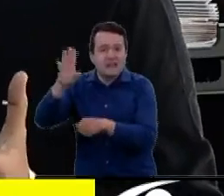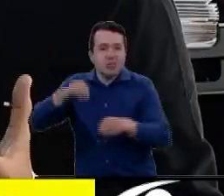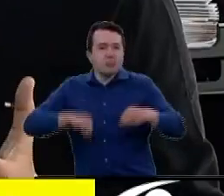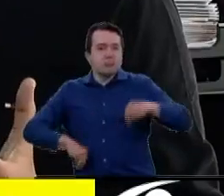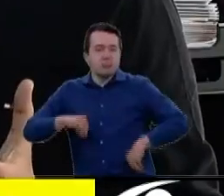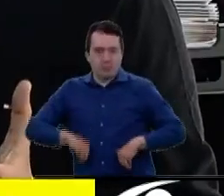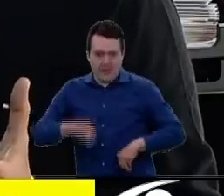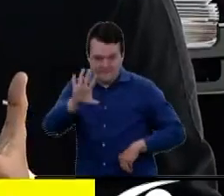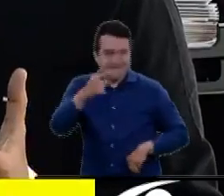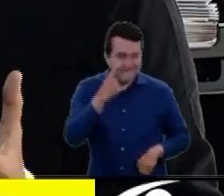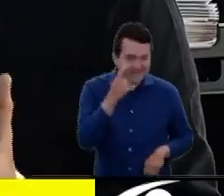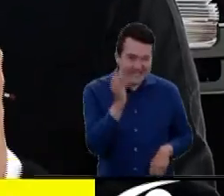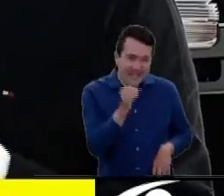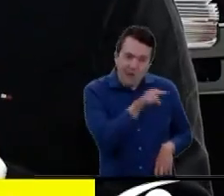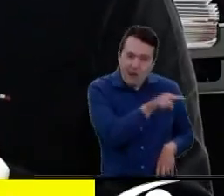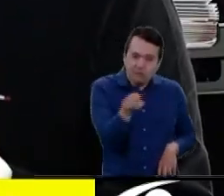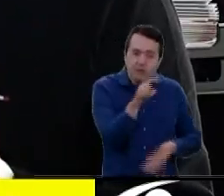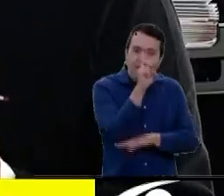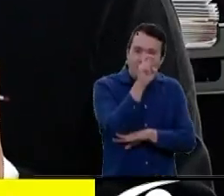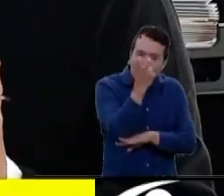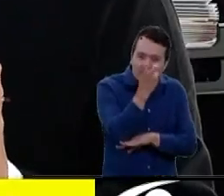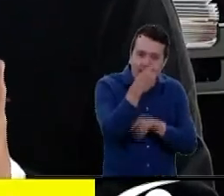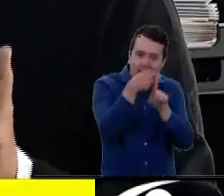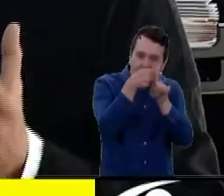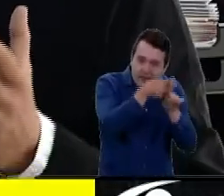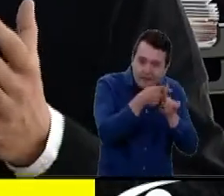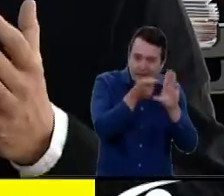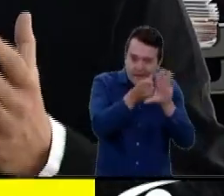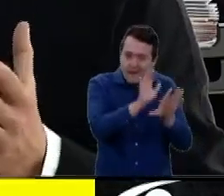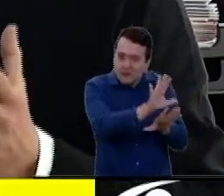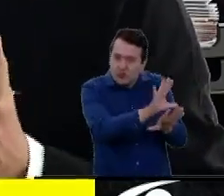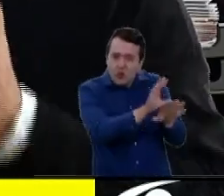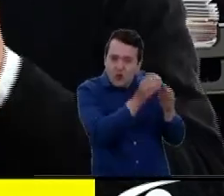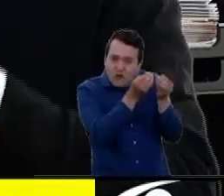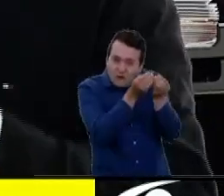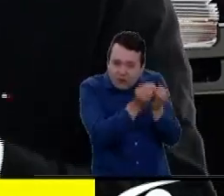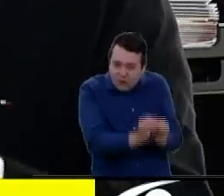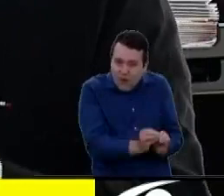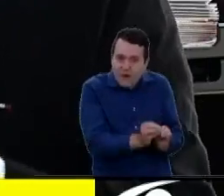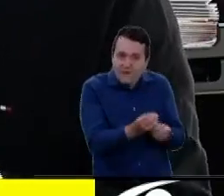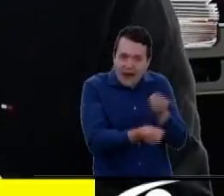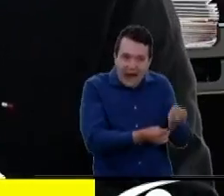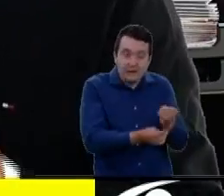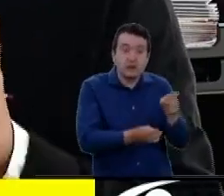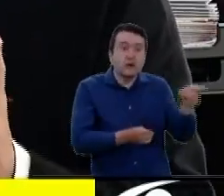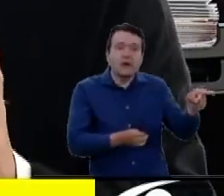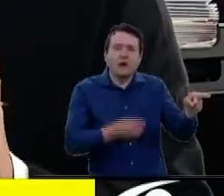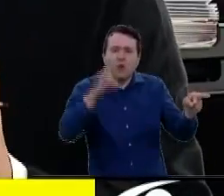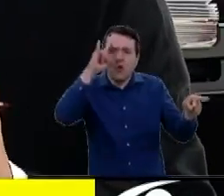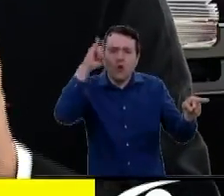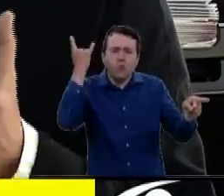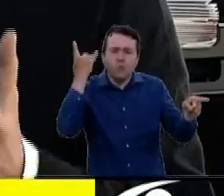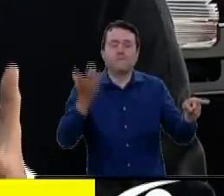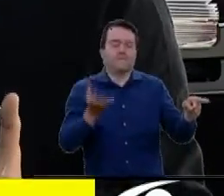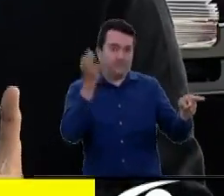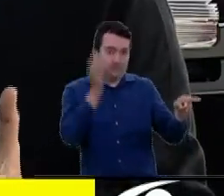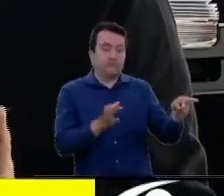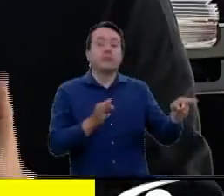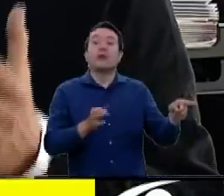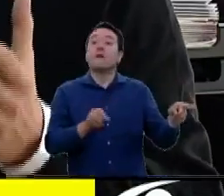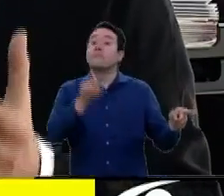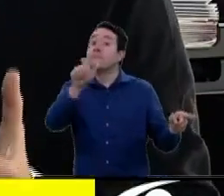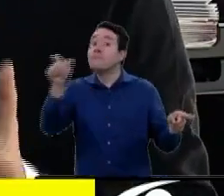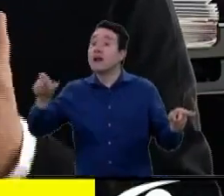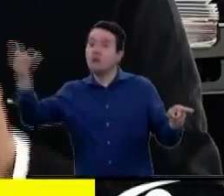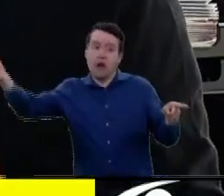IAS tradicionalmente, lo que termina ocurriendo es que quienes terminan elegidos para dirigir a esas